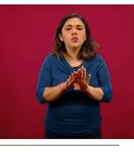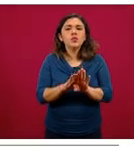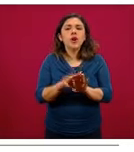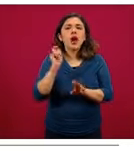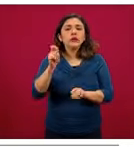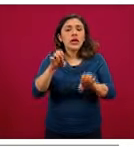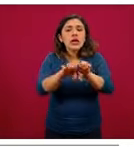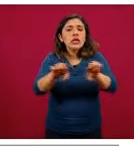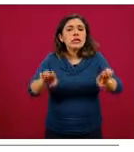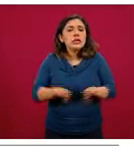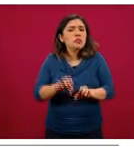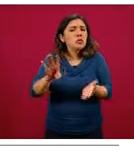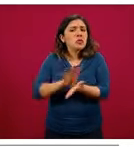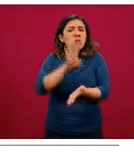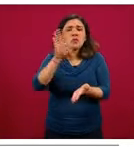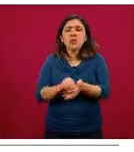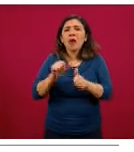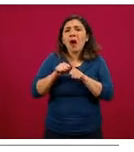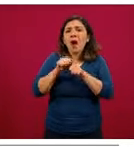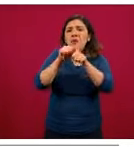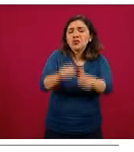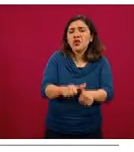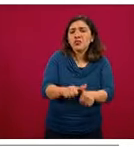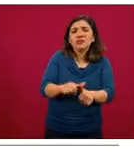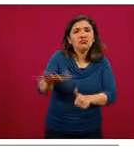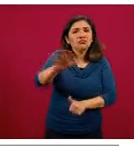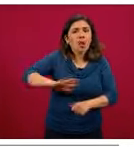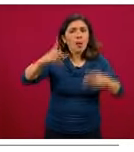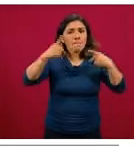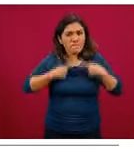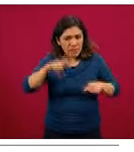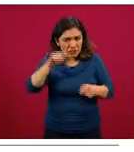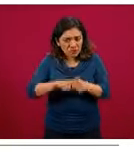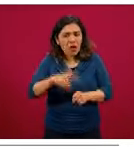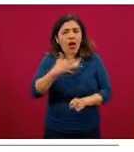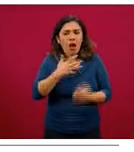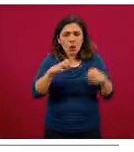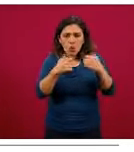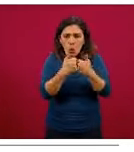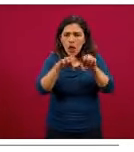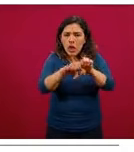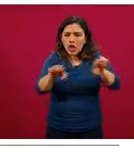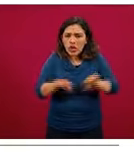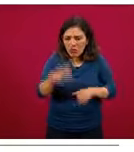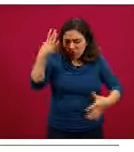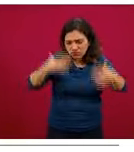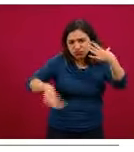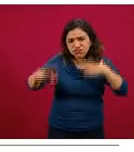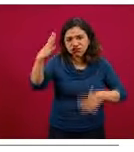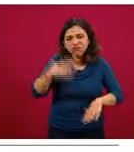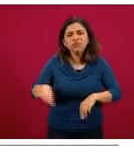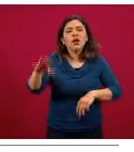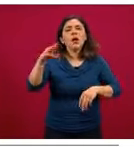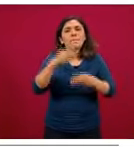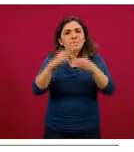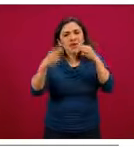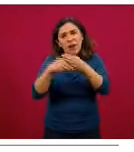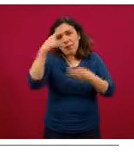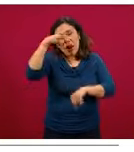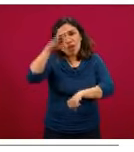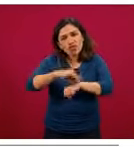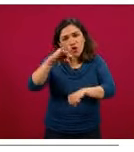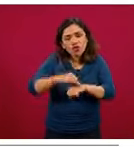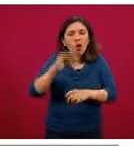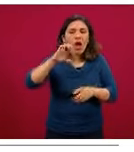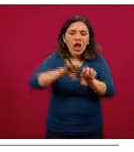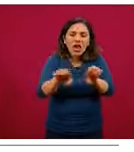un equipo totalmente autónomo, tanto a nivel personal, su equipamiento, los dispositivos médicos y la